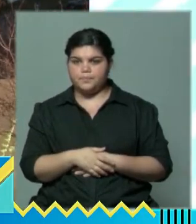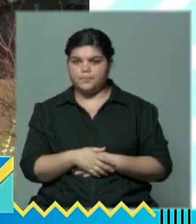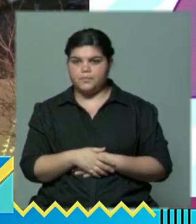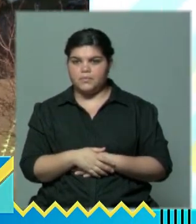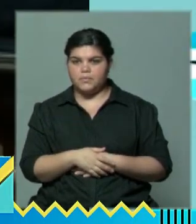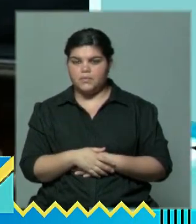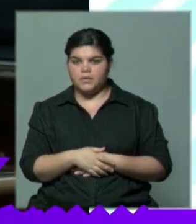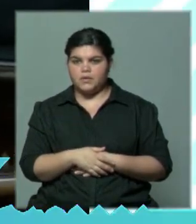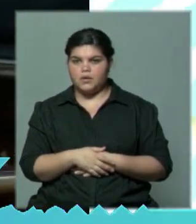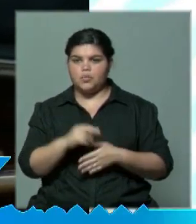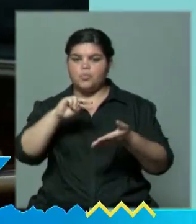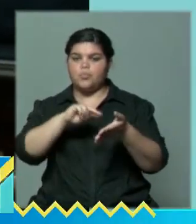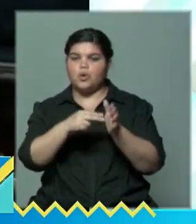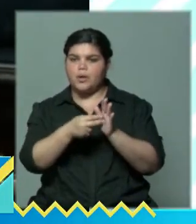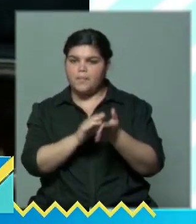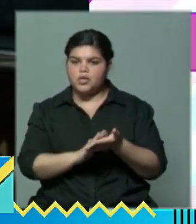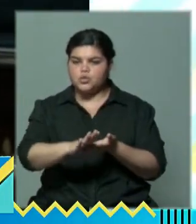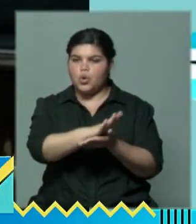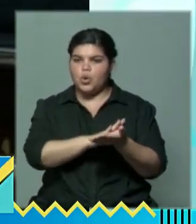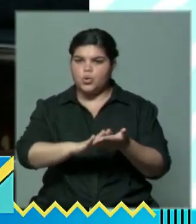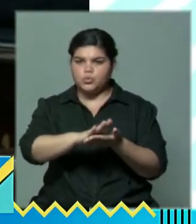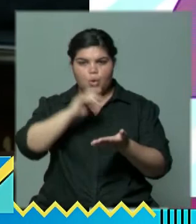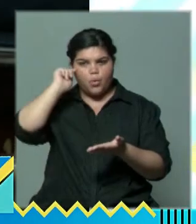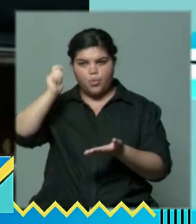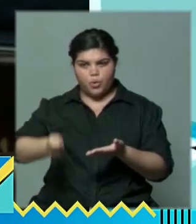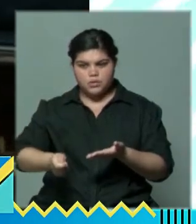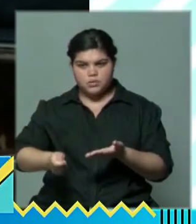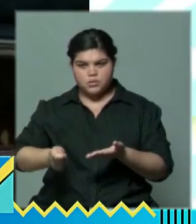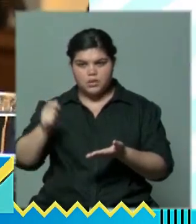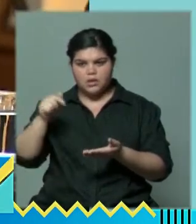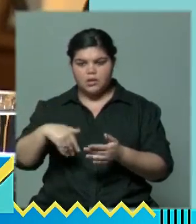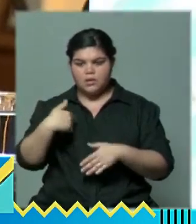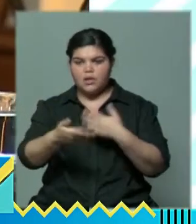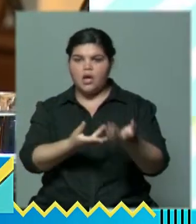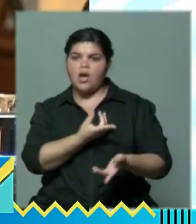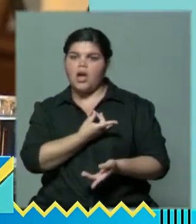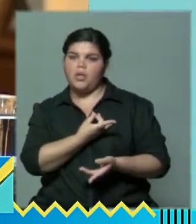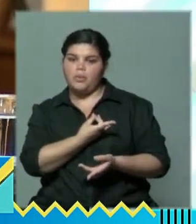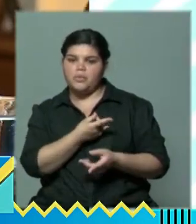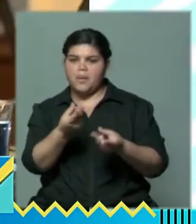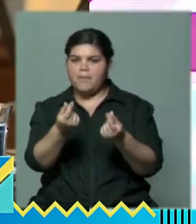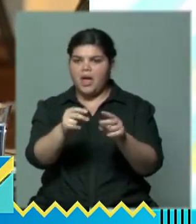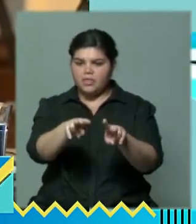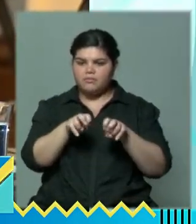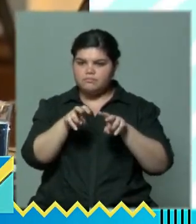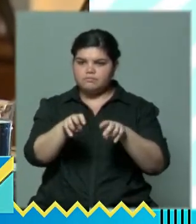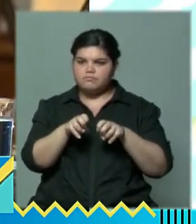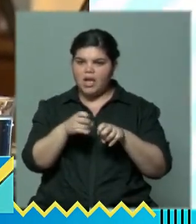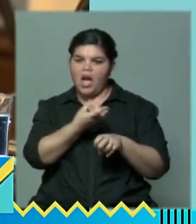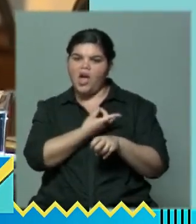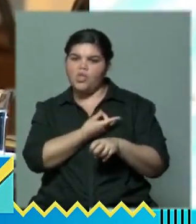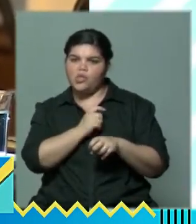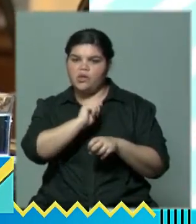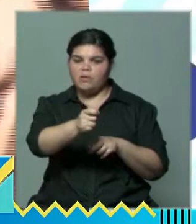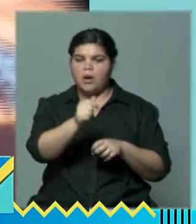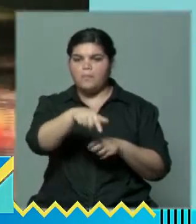solución de conflictos que se resuelve por ahí en un juzgado, no está establecido dónde tiene que ir. las donaciones que se hacen o las multas que se